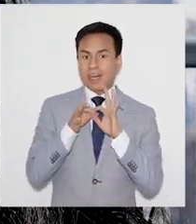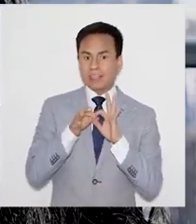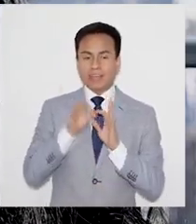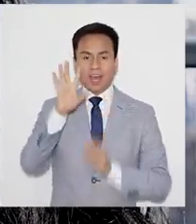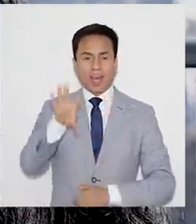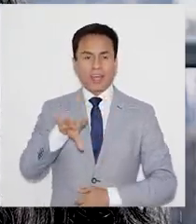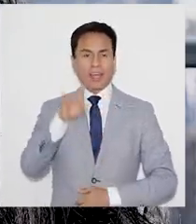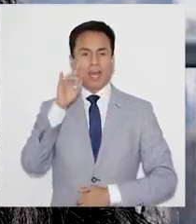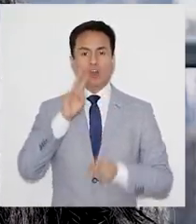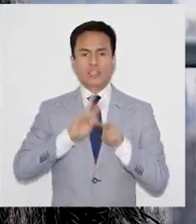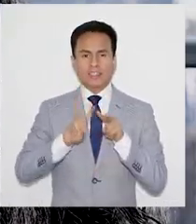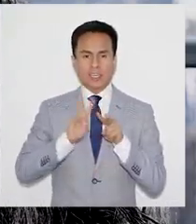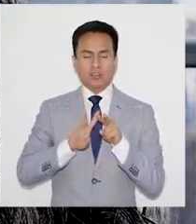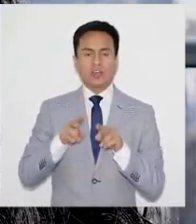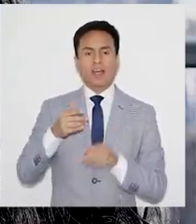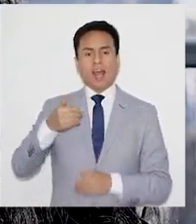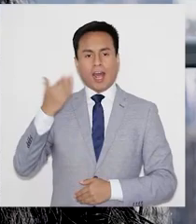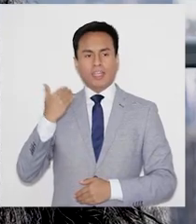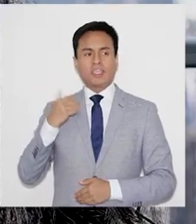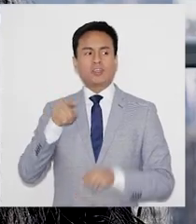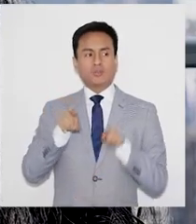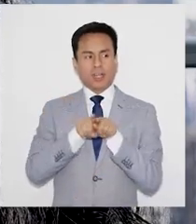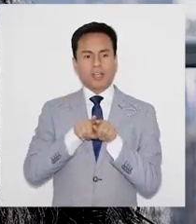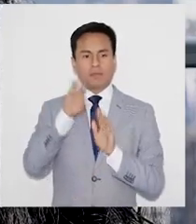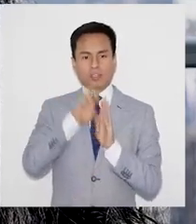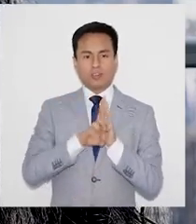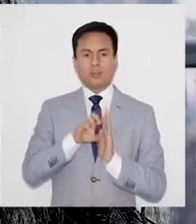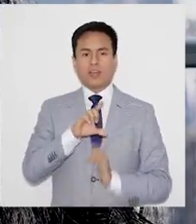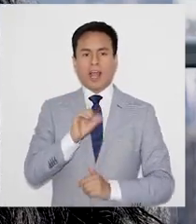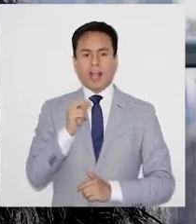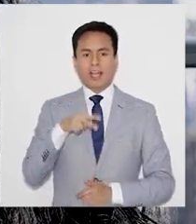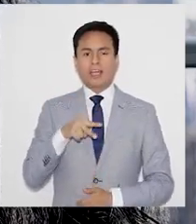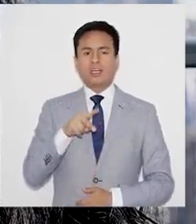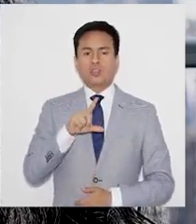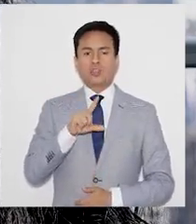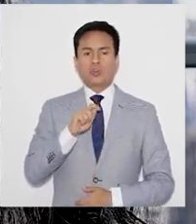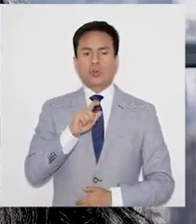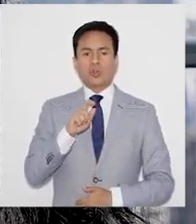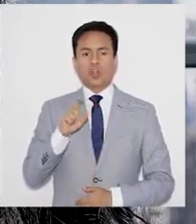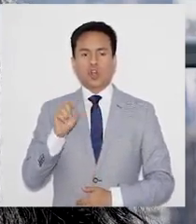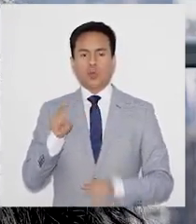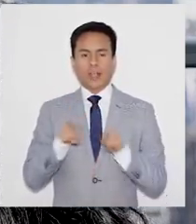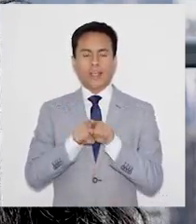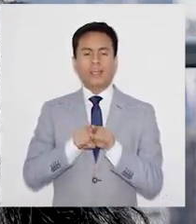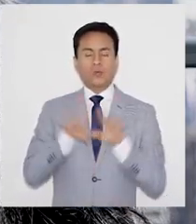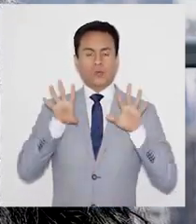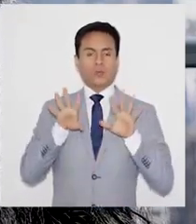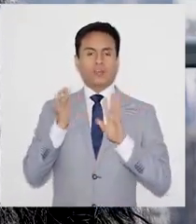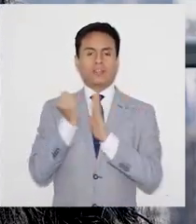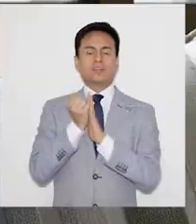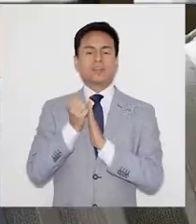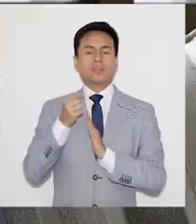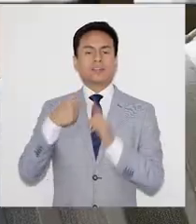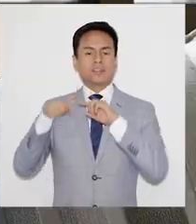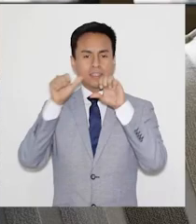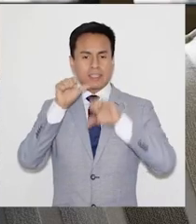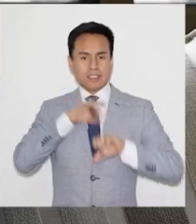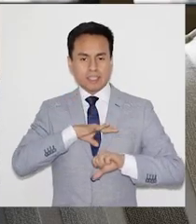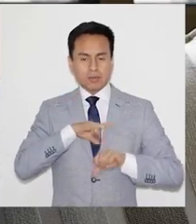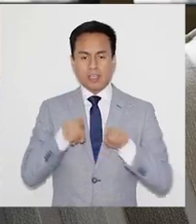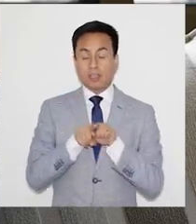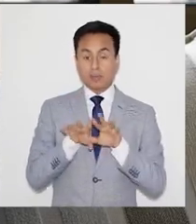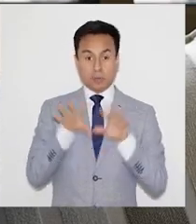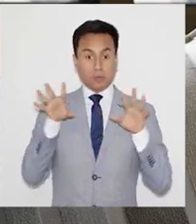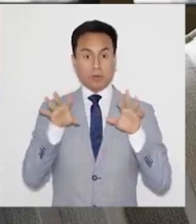a los hallazgos que se realizaron con el proyecto Kalantololo fue sin duda un gran hito para la ciencia en Chile.